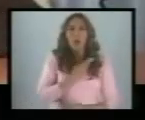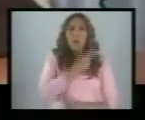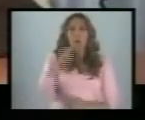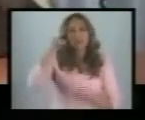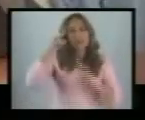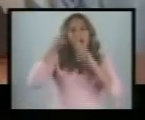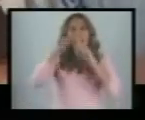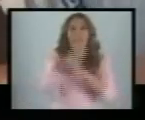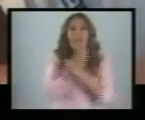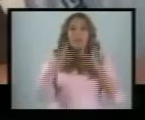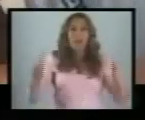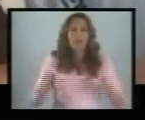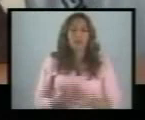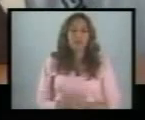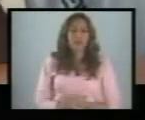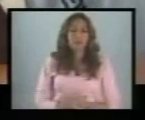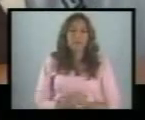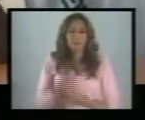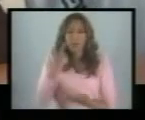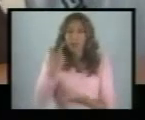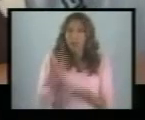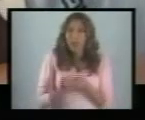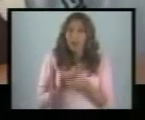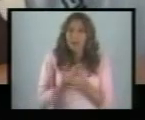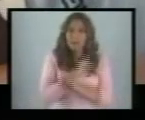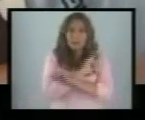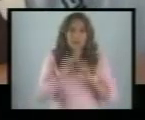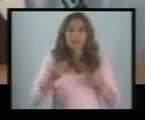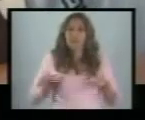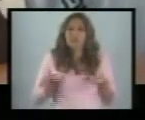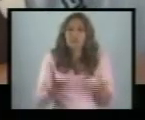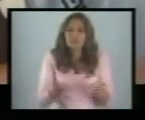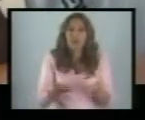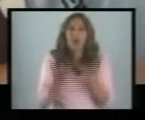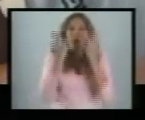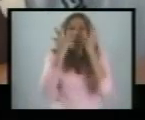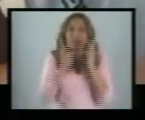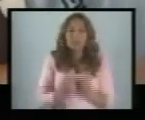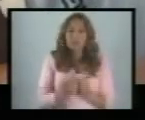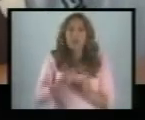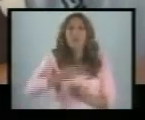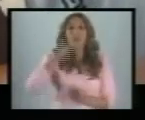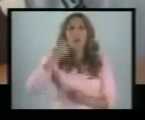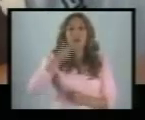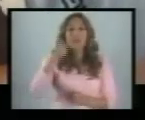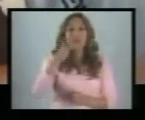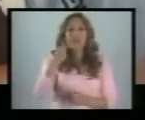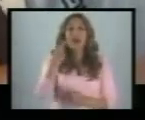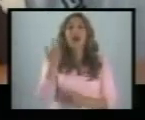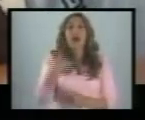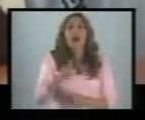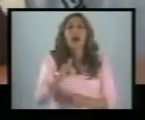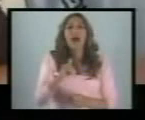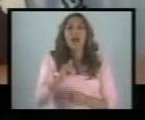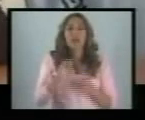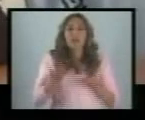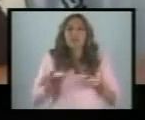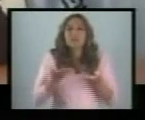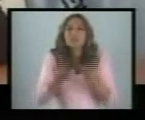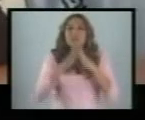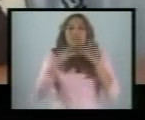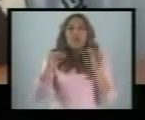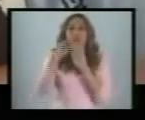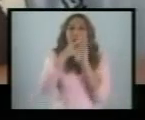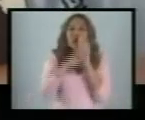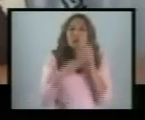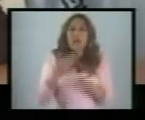democracia. Las garantías están dadas. Las organizaciones políticas cuentan con todas las